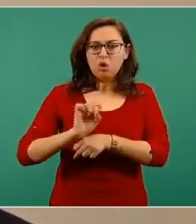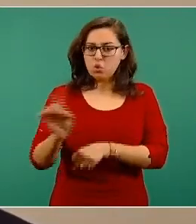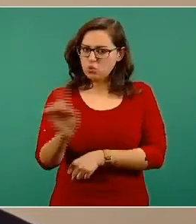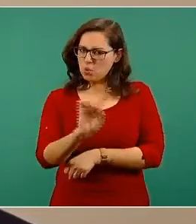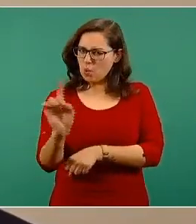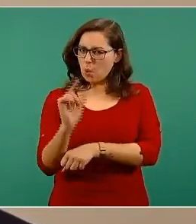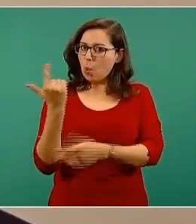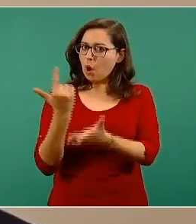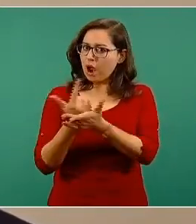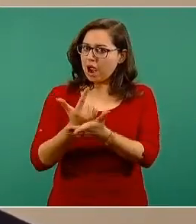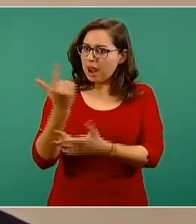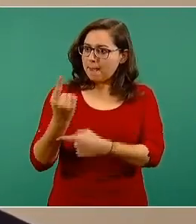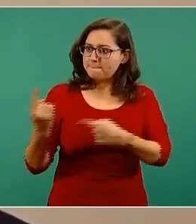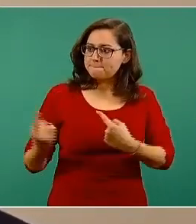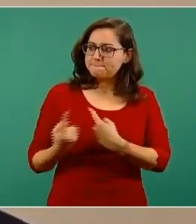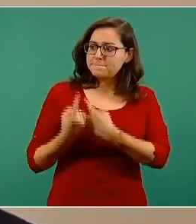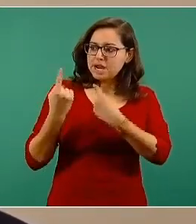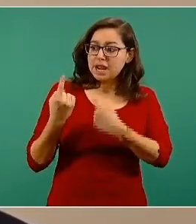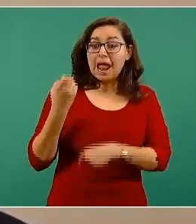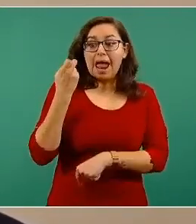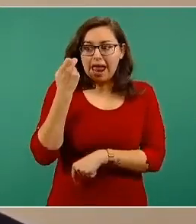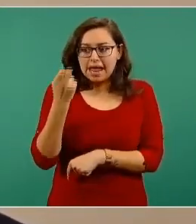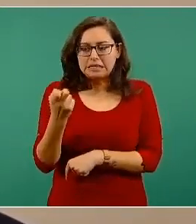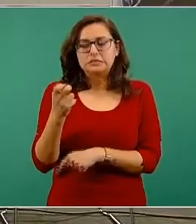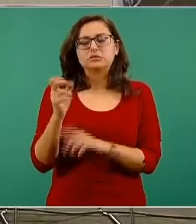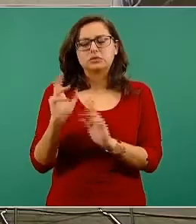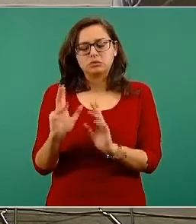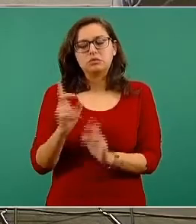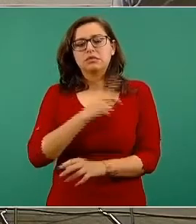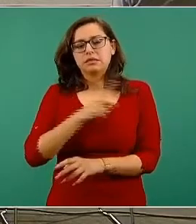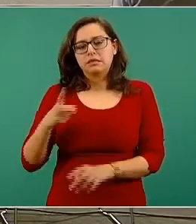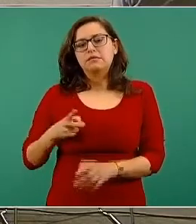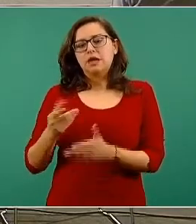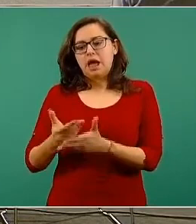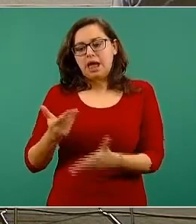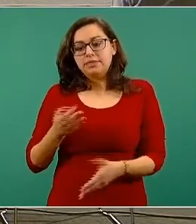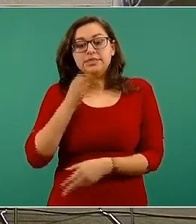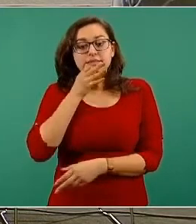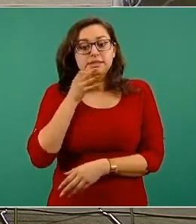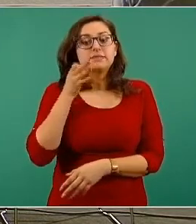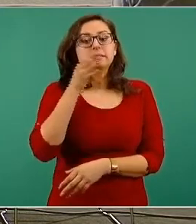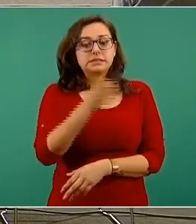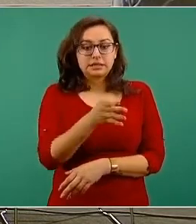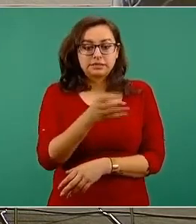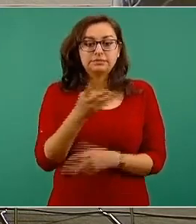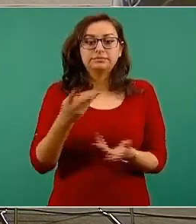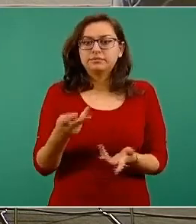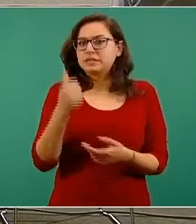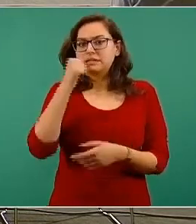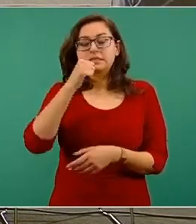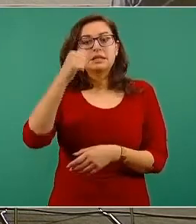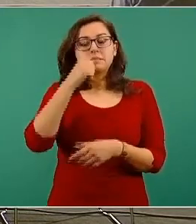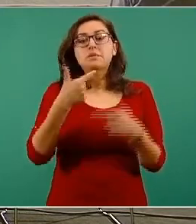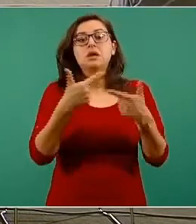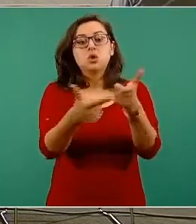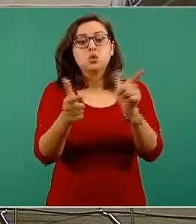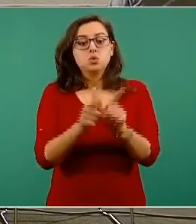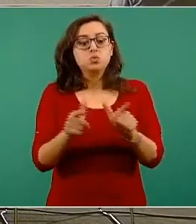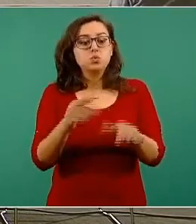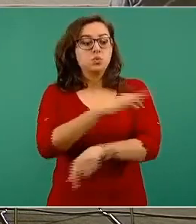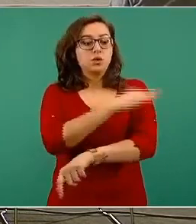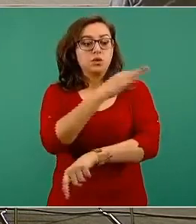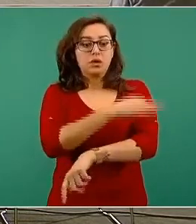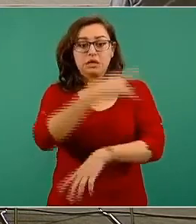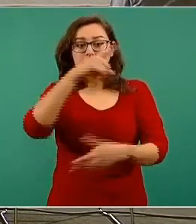que en todo punto de vacunación se cuenta con un equipo para la información y la valoración. Entonces,